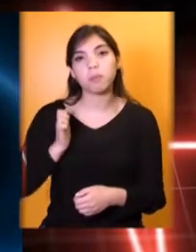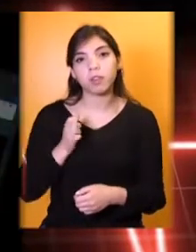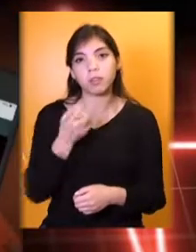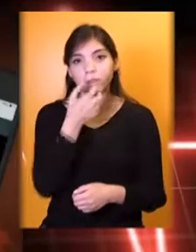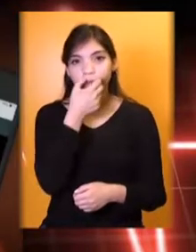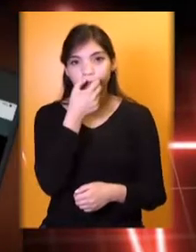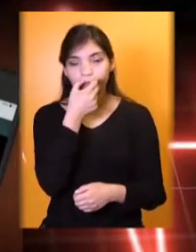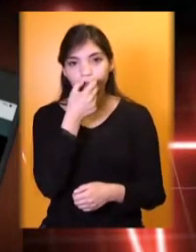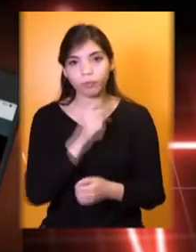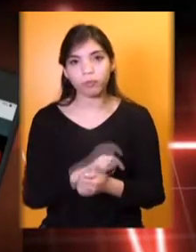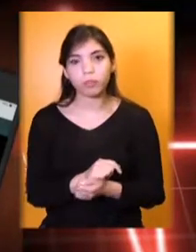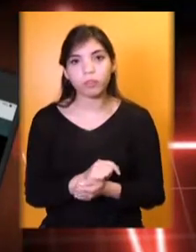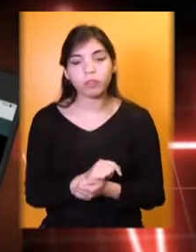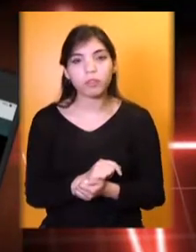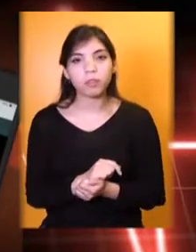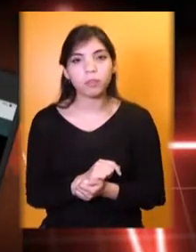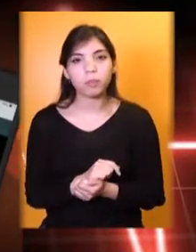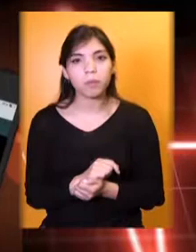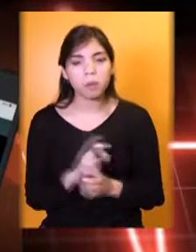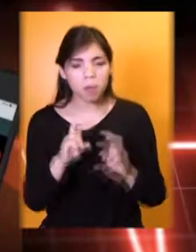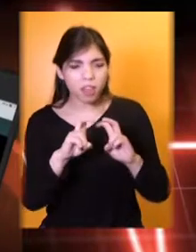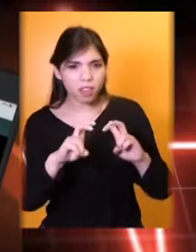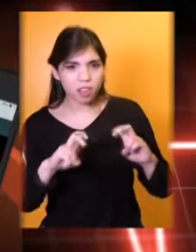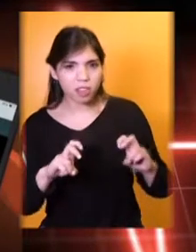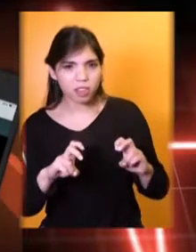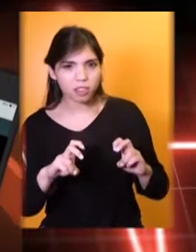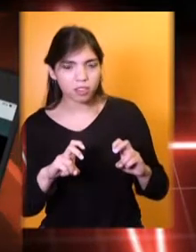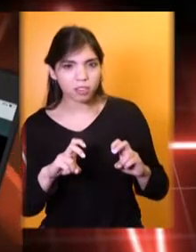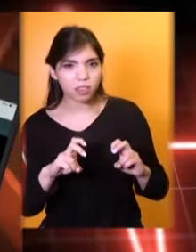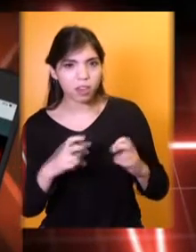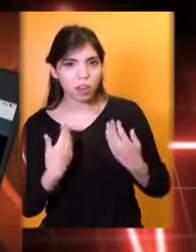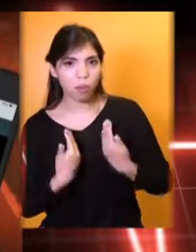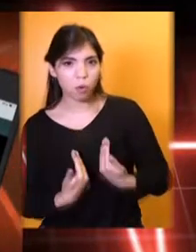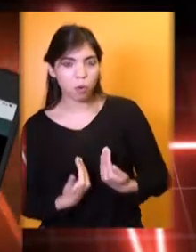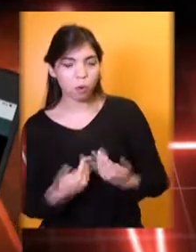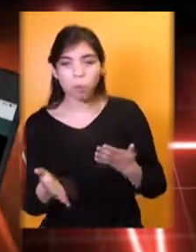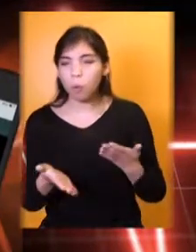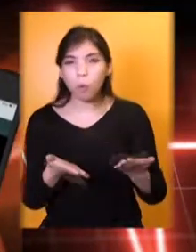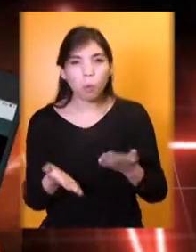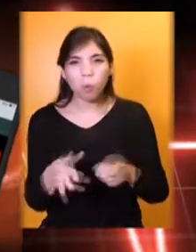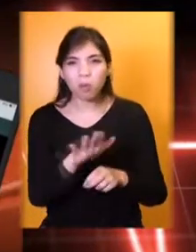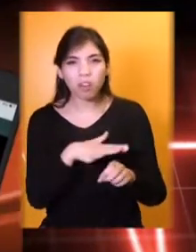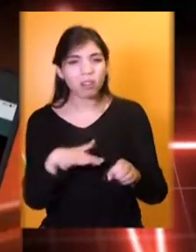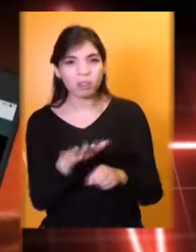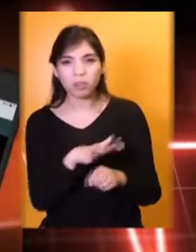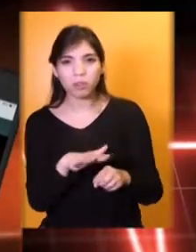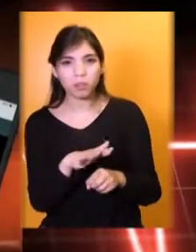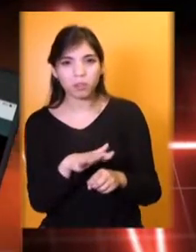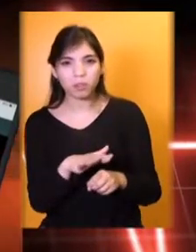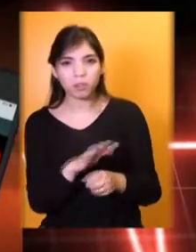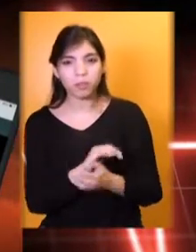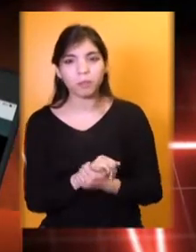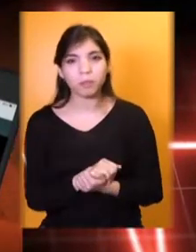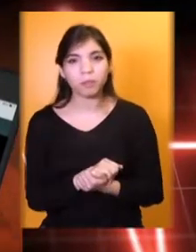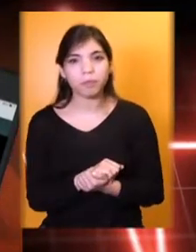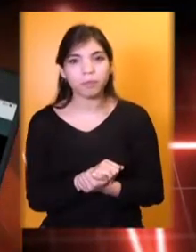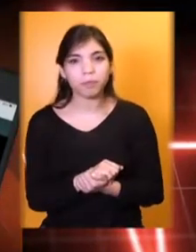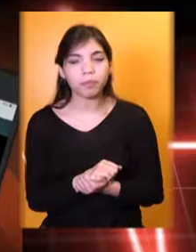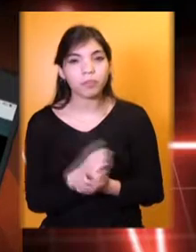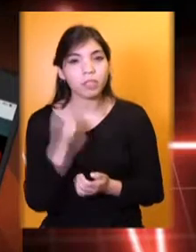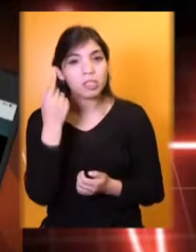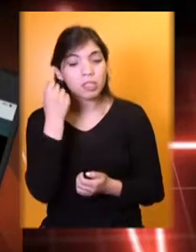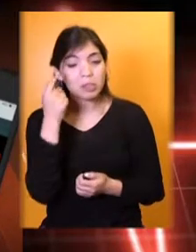Osorno. Vamos a proceder al examen del cuerpo para obtener mayor antecedente de cómo ocurrió este hecho. Según lo que